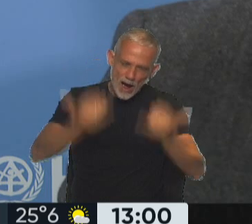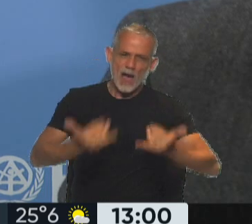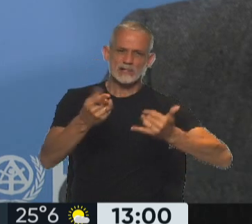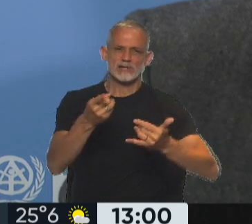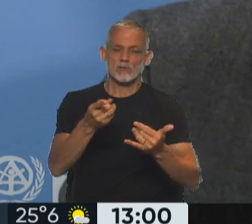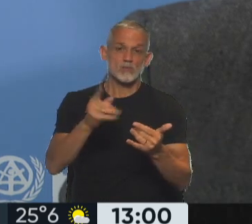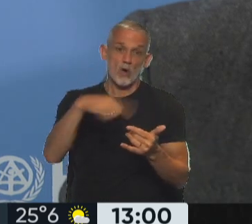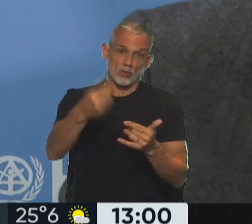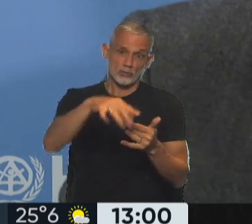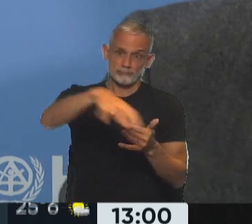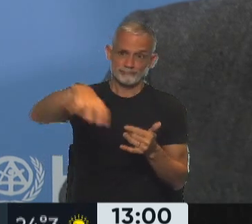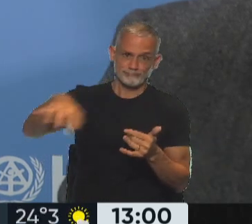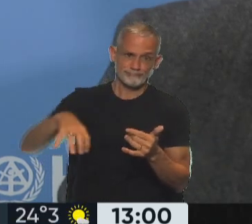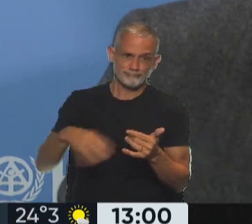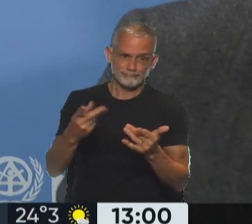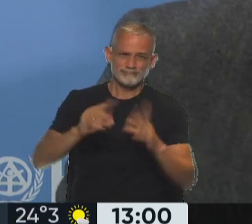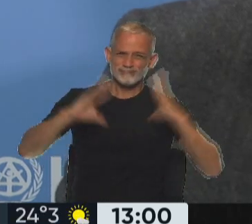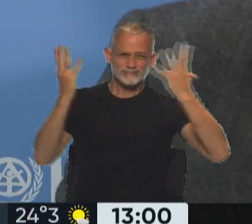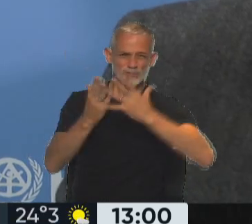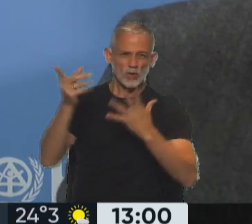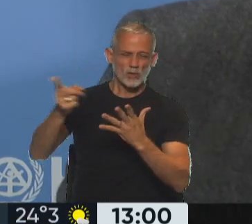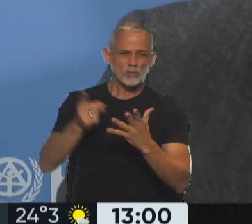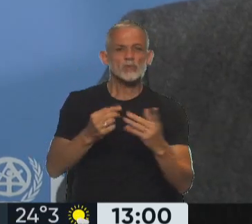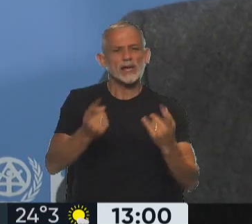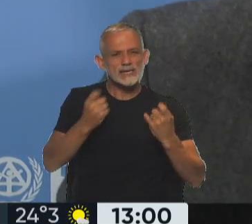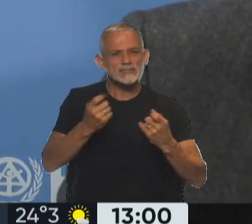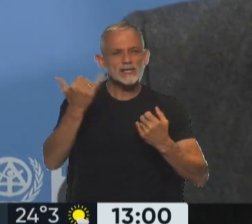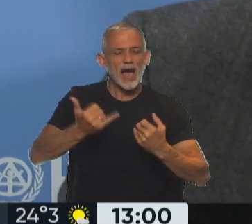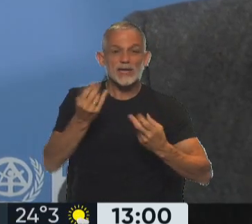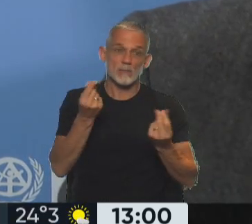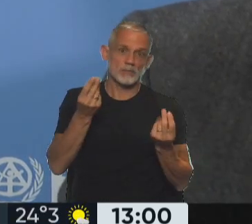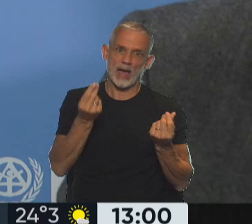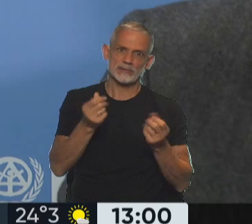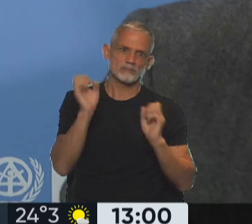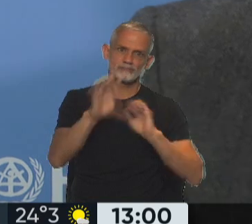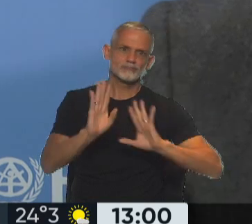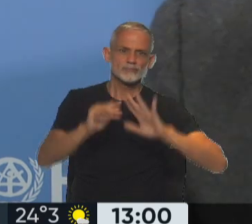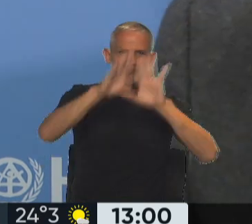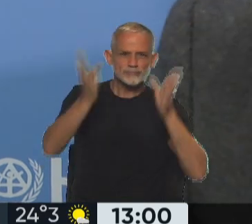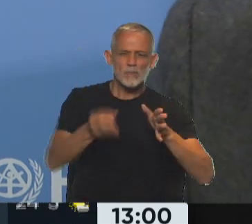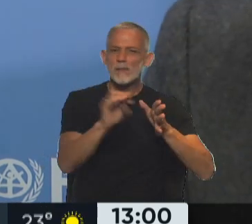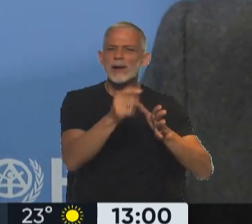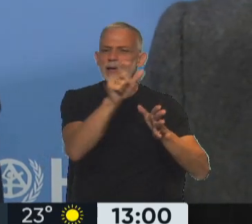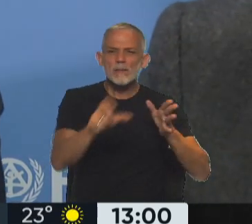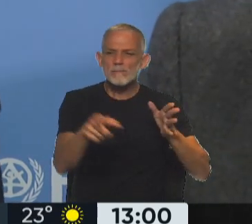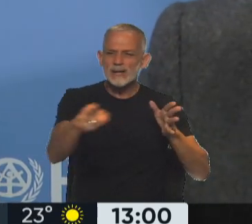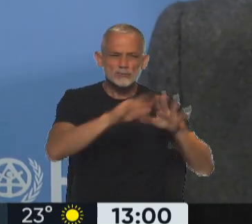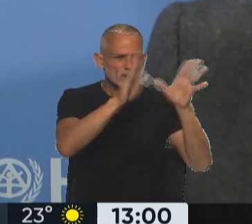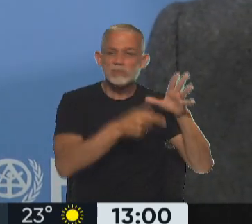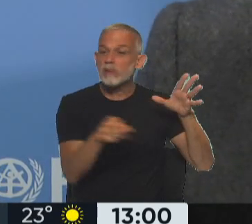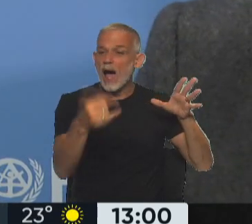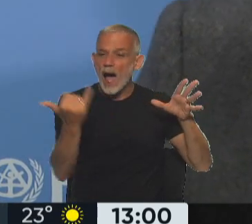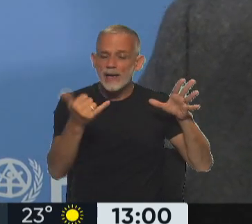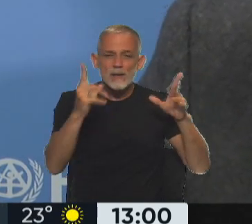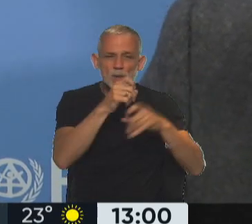otros sectores se han instalado a nivel mundial, en la necesidad de contar con esos fondos para que las personas o los habitantes de